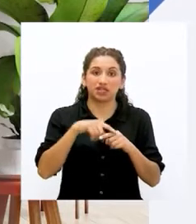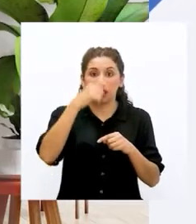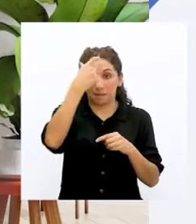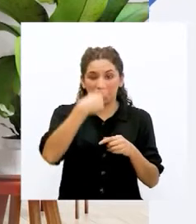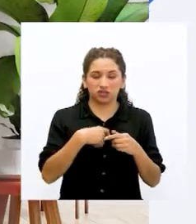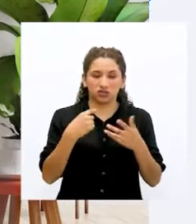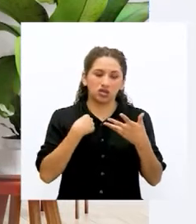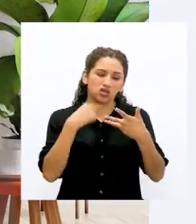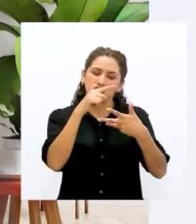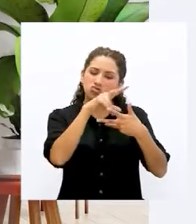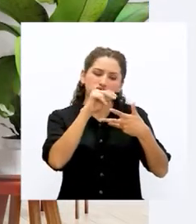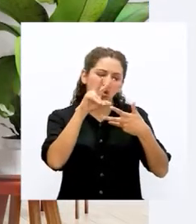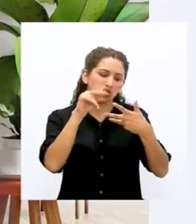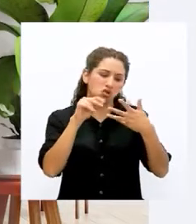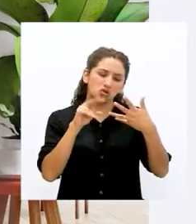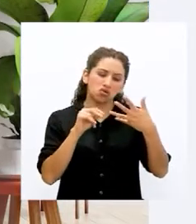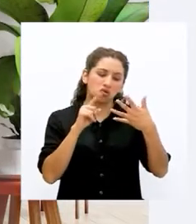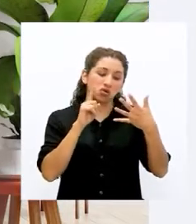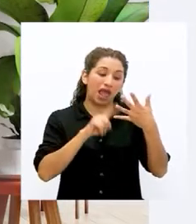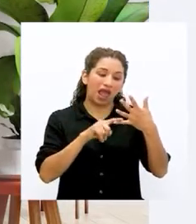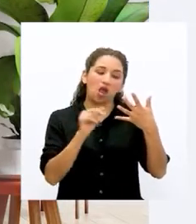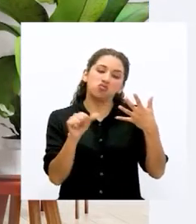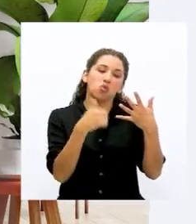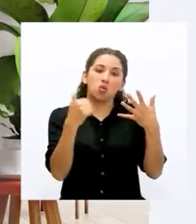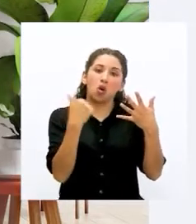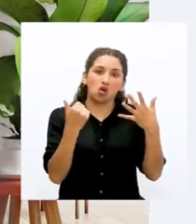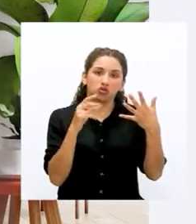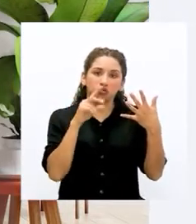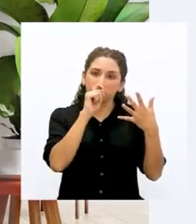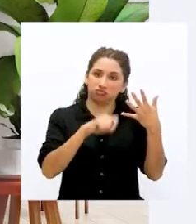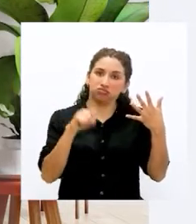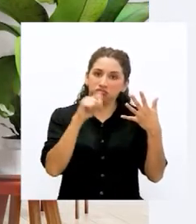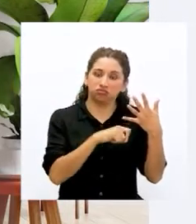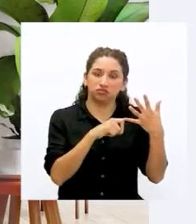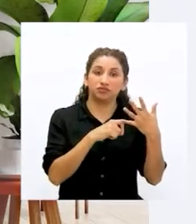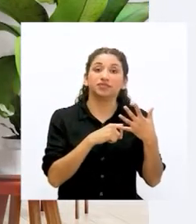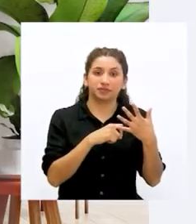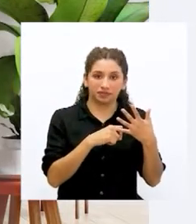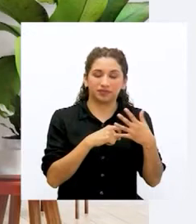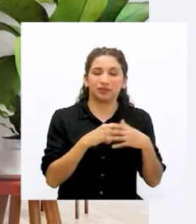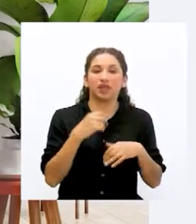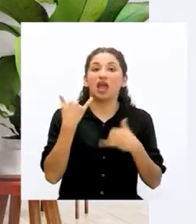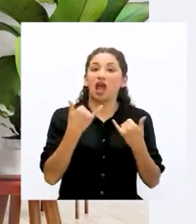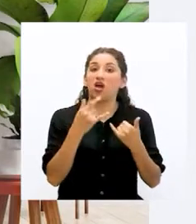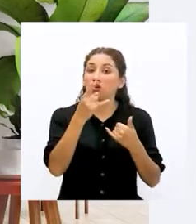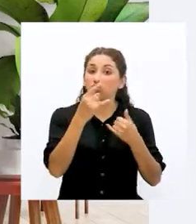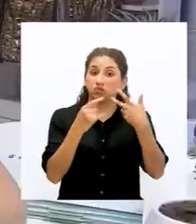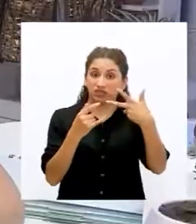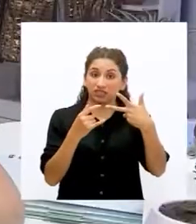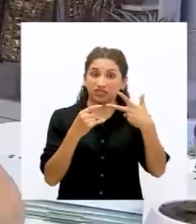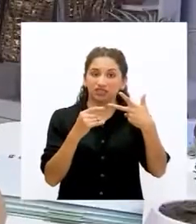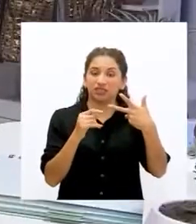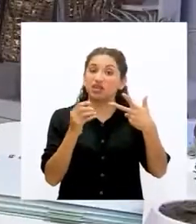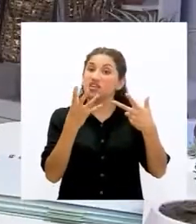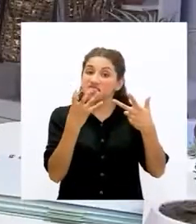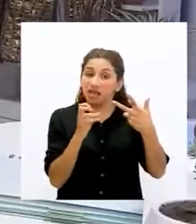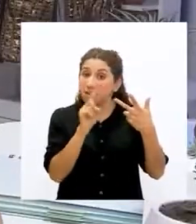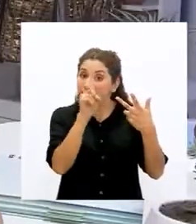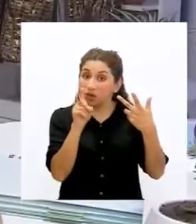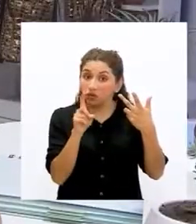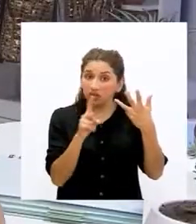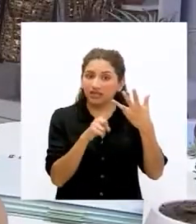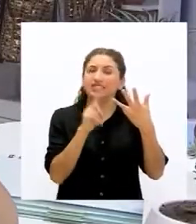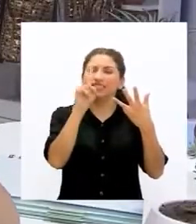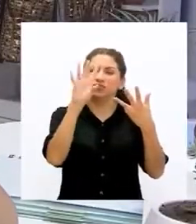ninguna de esas opciones representa su caso. Vamos 3 preguntas en tu encuesta. ¿Quieres agregar más? Sí, una